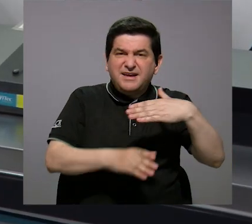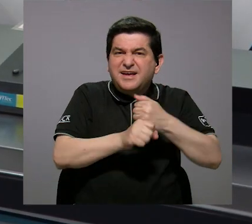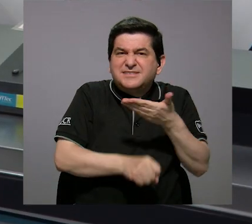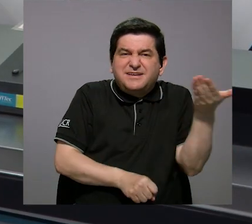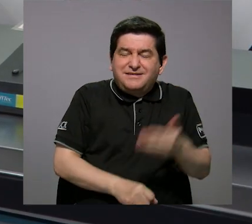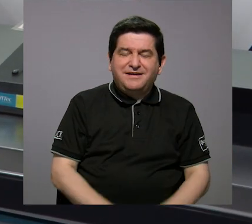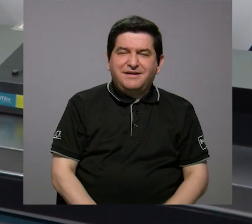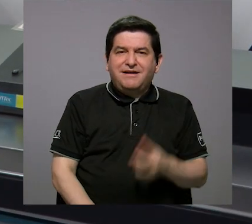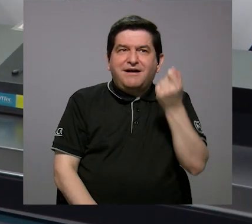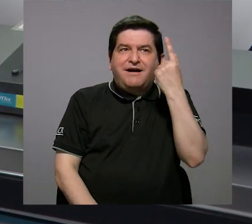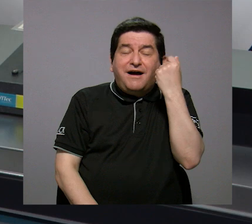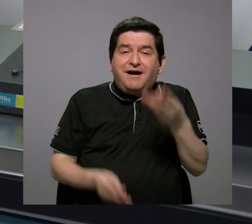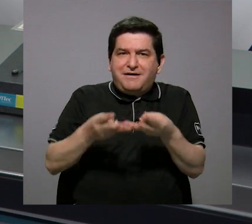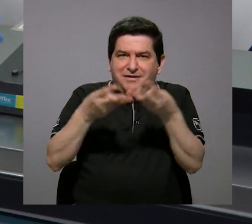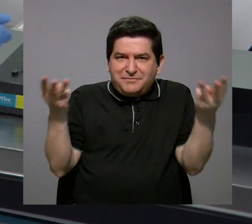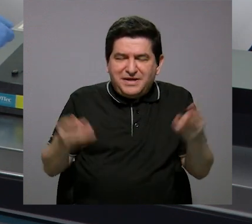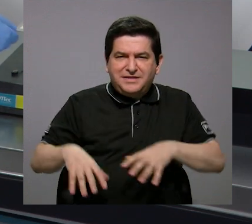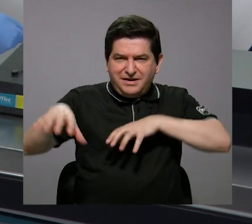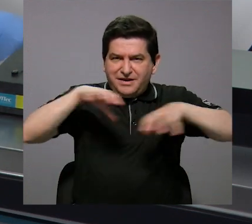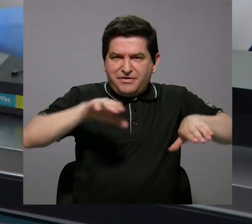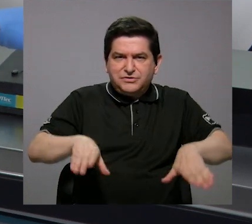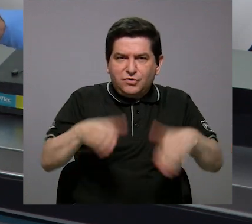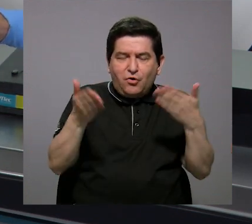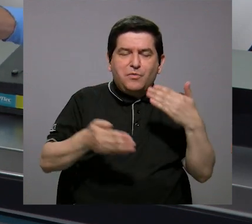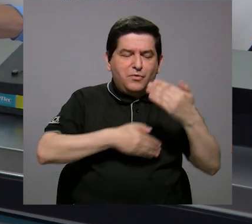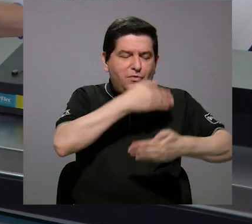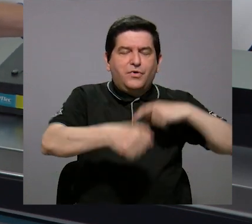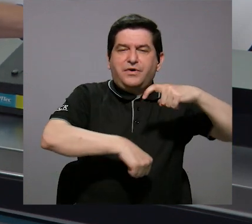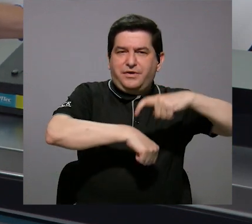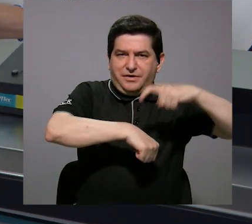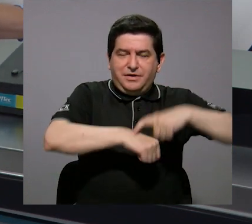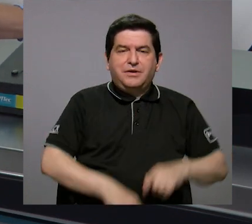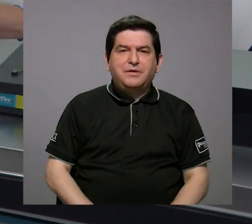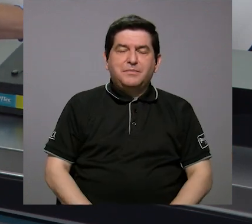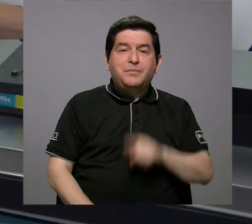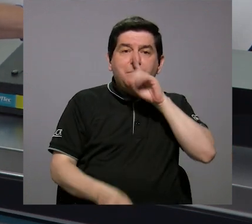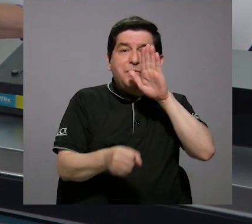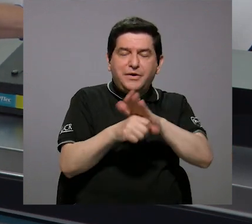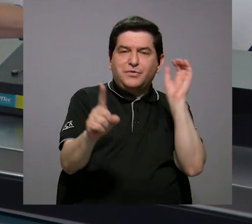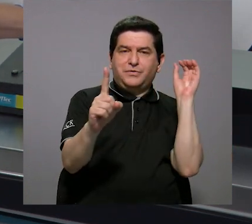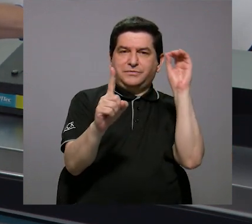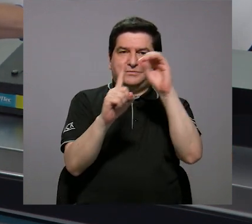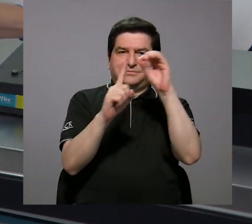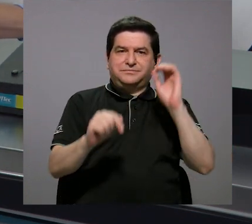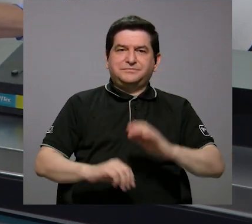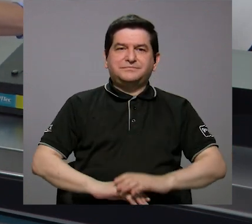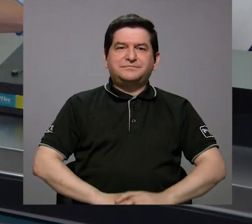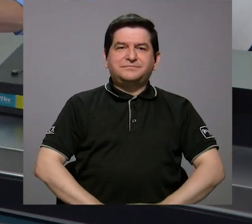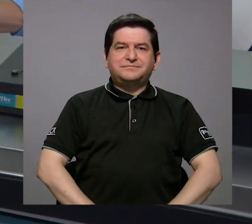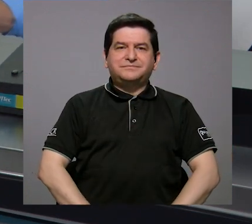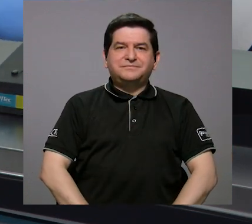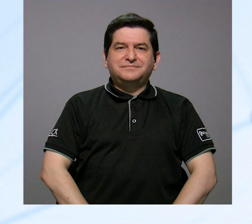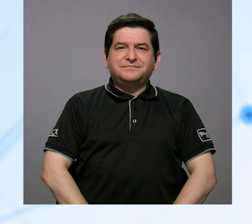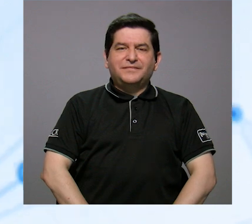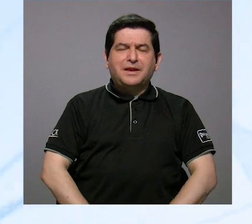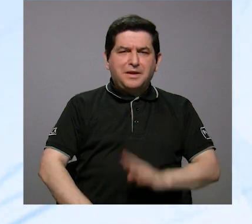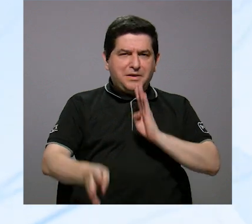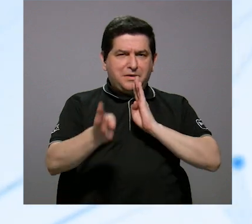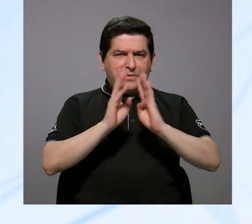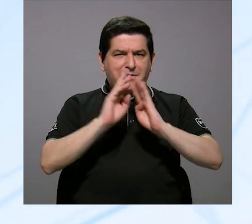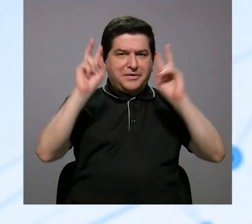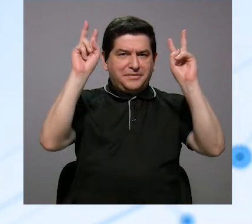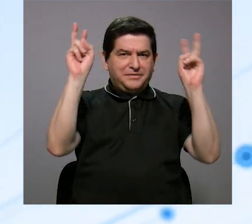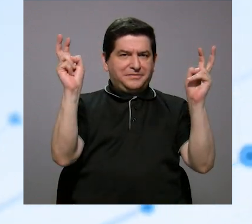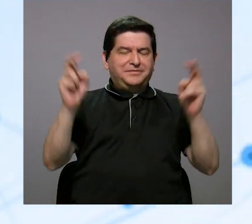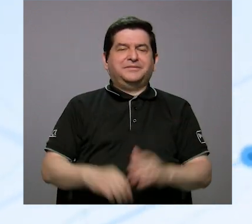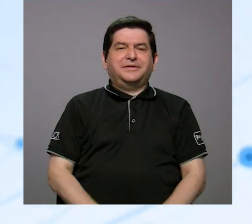es entender cómo este tipo de materiales van a reaccionar a través del tiempo para poder cumplir ese tipo de objetivos. Para conversar